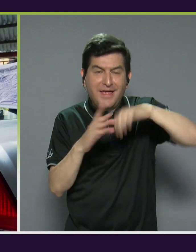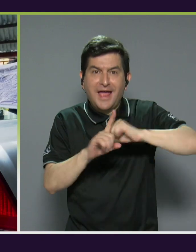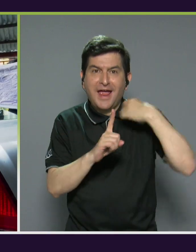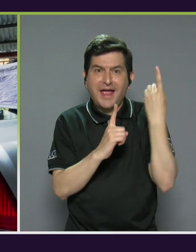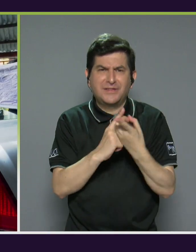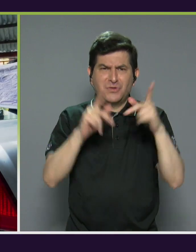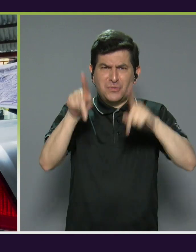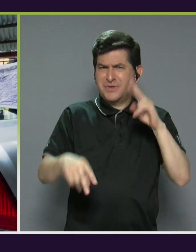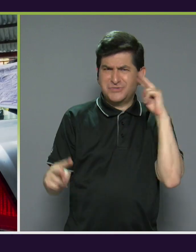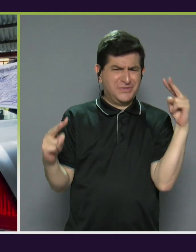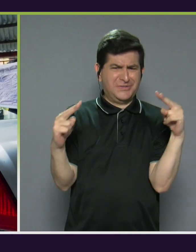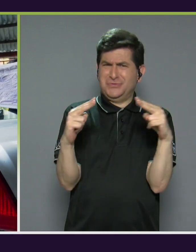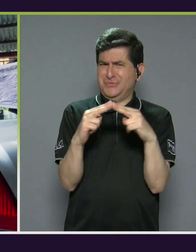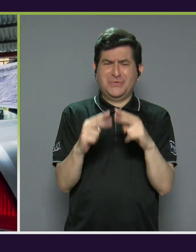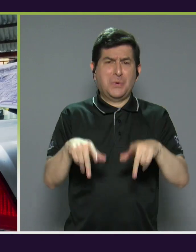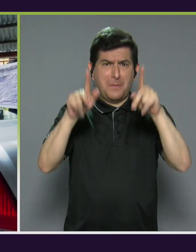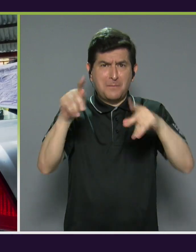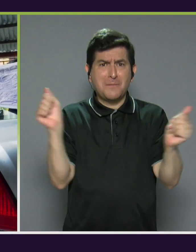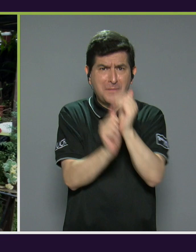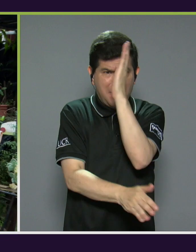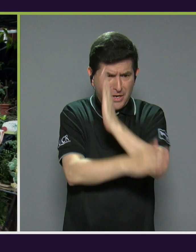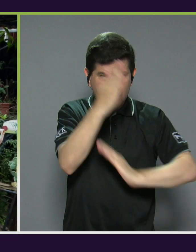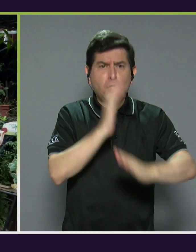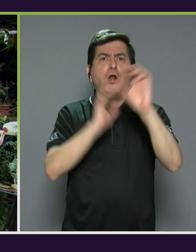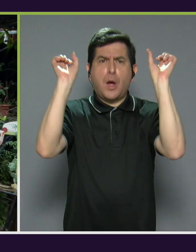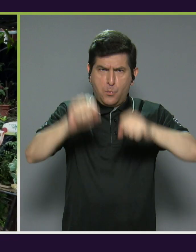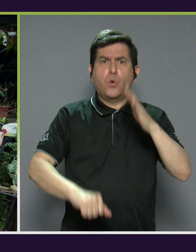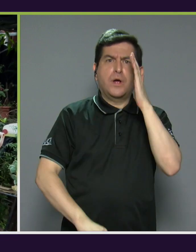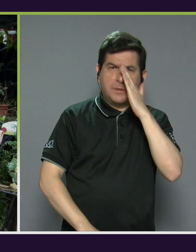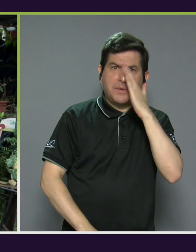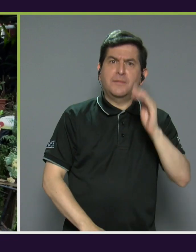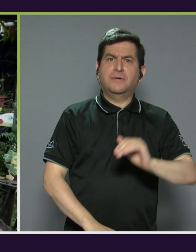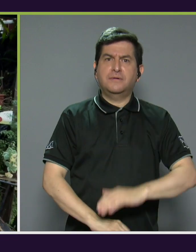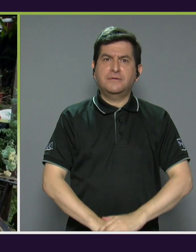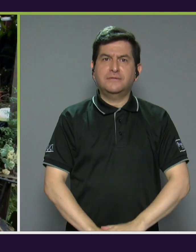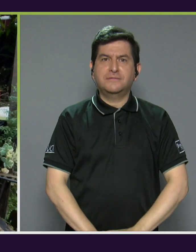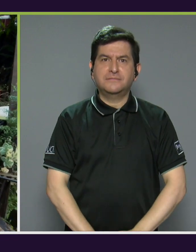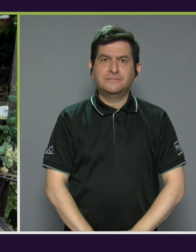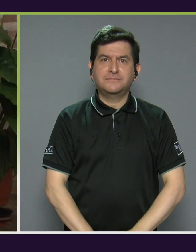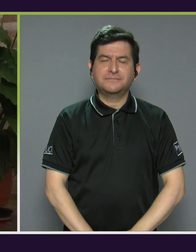la sociedad, ¿verdad? La gente desconoce que una persona con discapacidad puede ser madre.